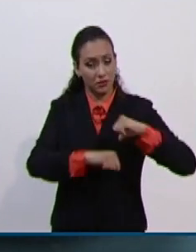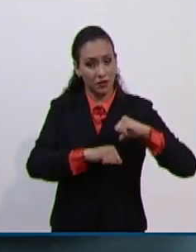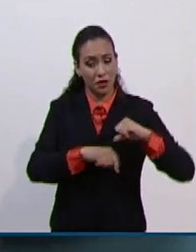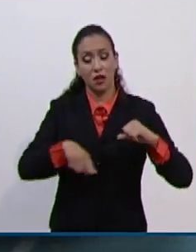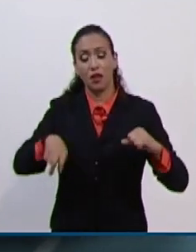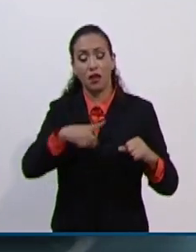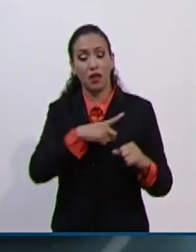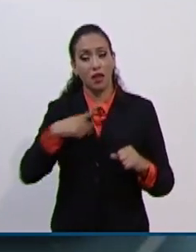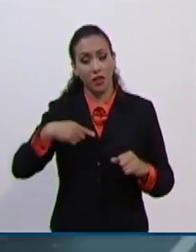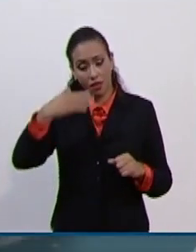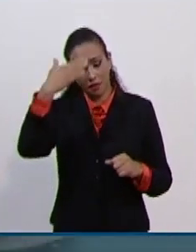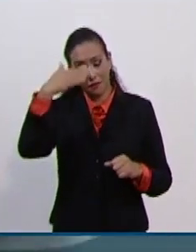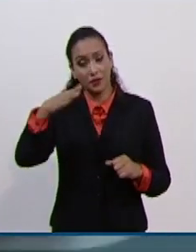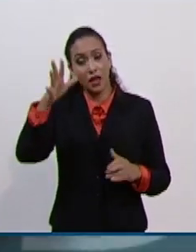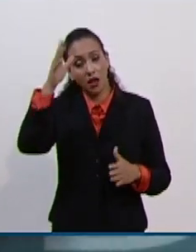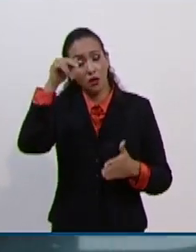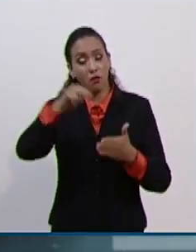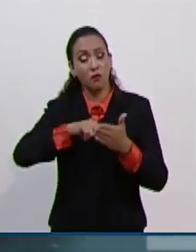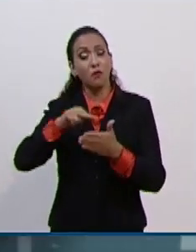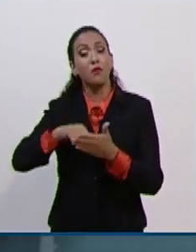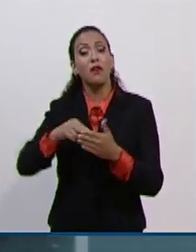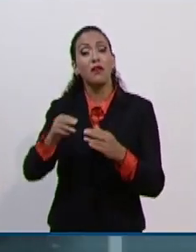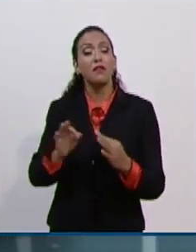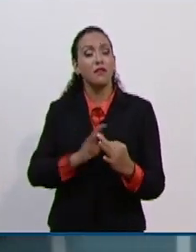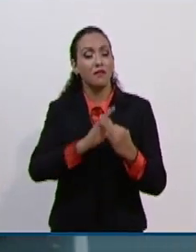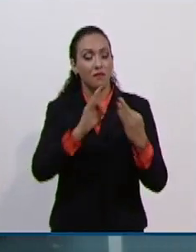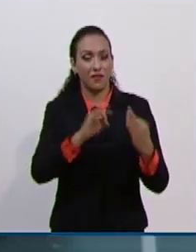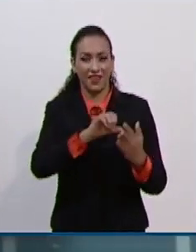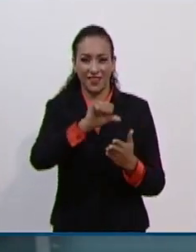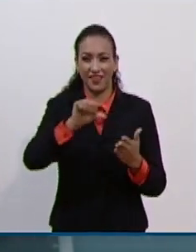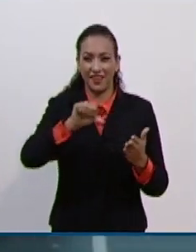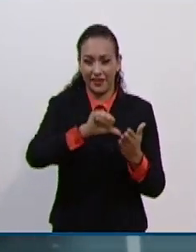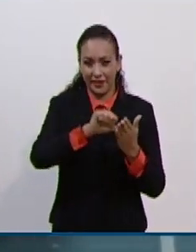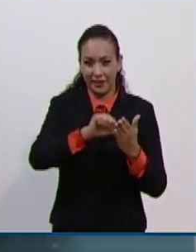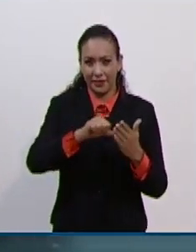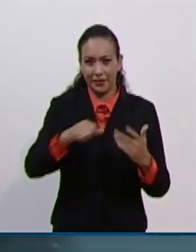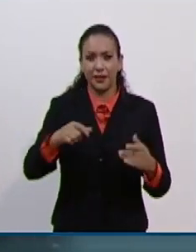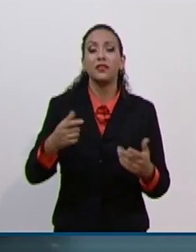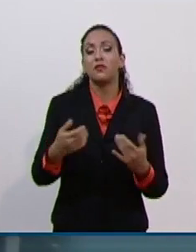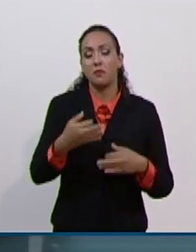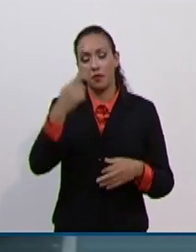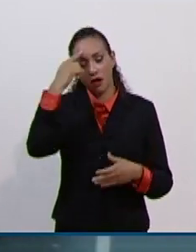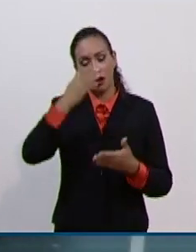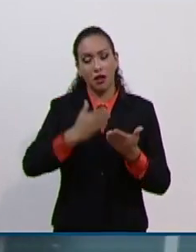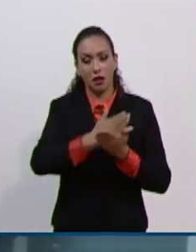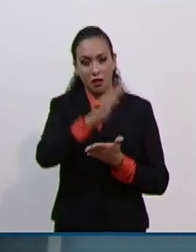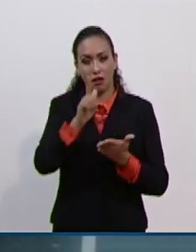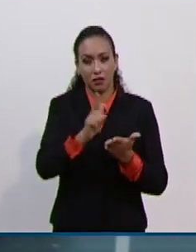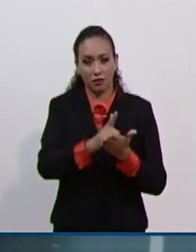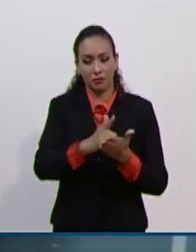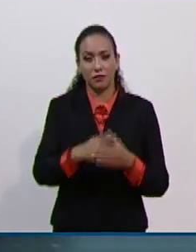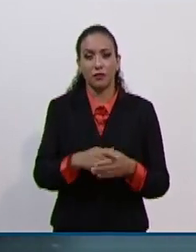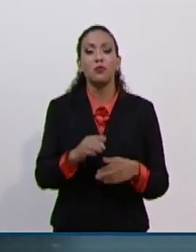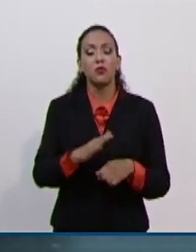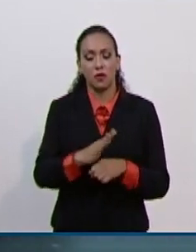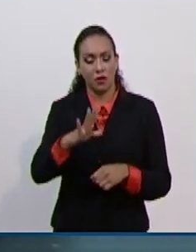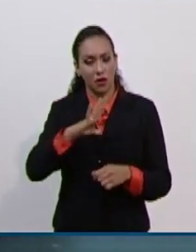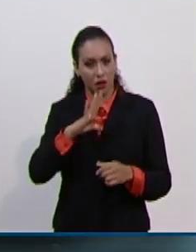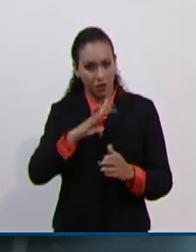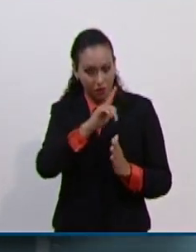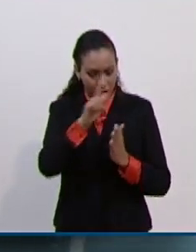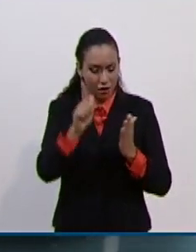la ejecución de los convenios celebrados ante el Centro Estatal de Justicia Alternativa, ya que conforme a lo dispuesto por la ley en la